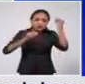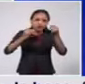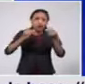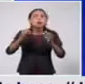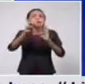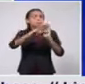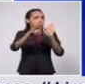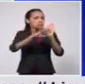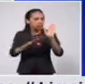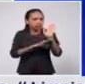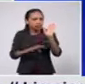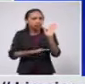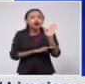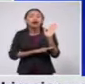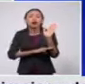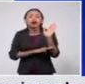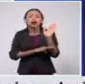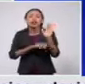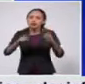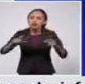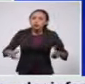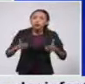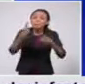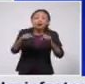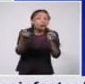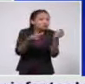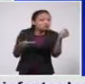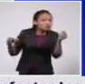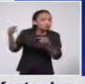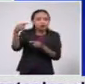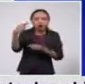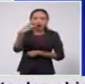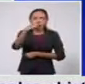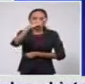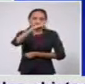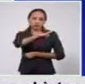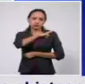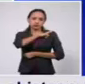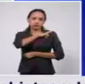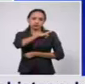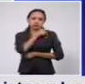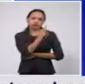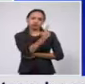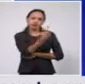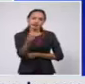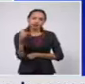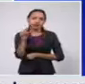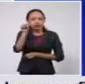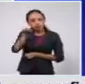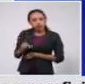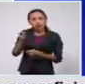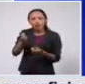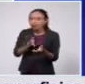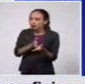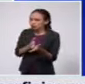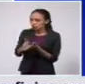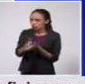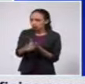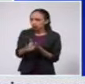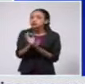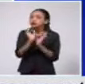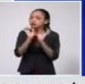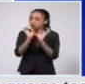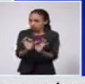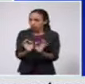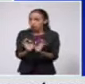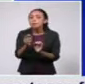se puedan tomar, la autorresponsabilidad de todas las personas tiene que seguir incrementándose